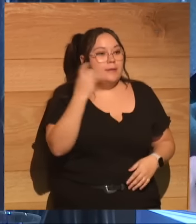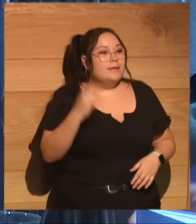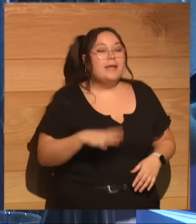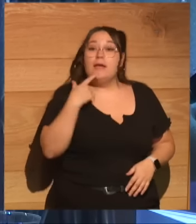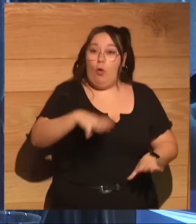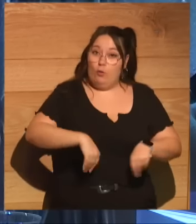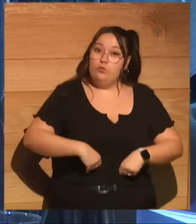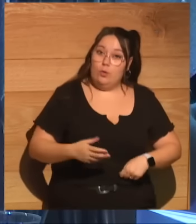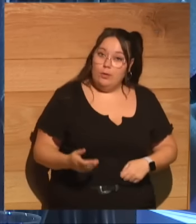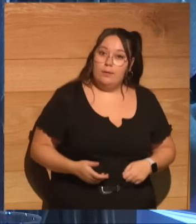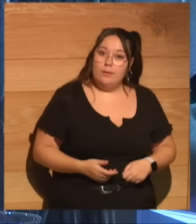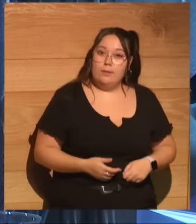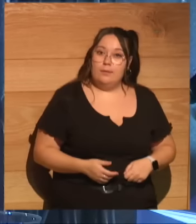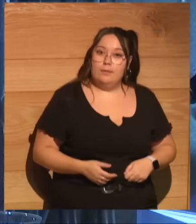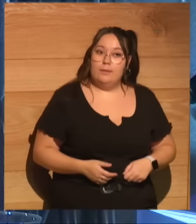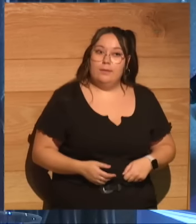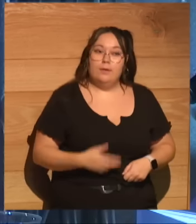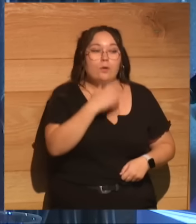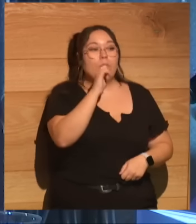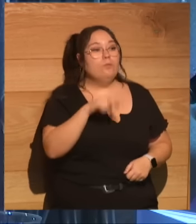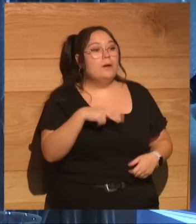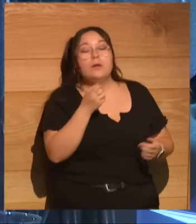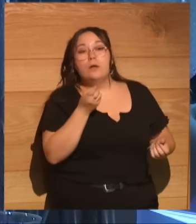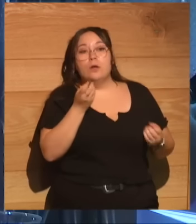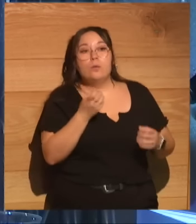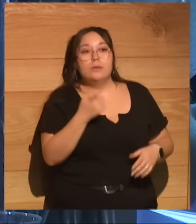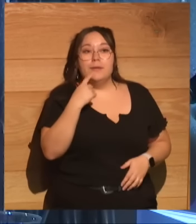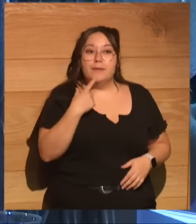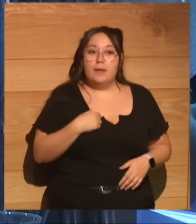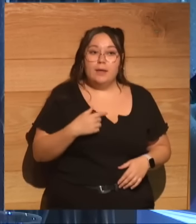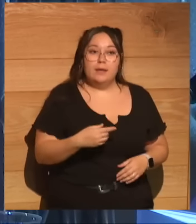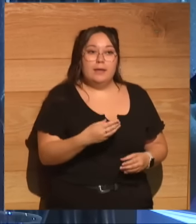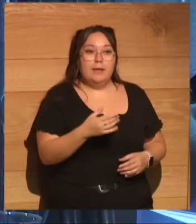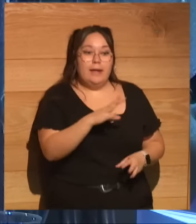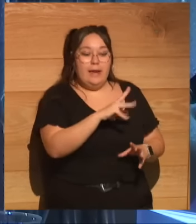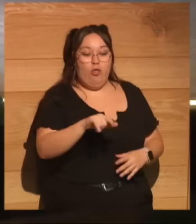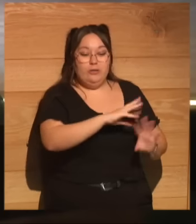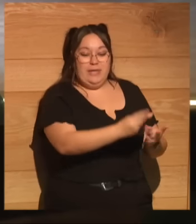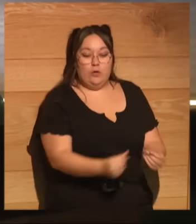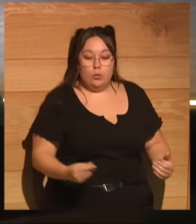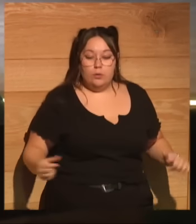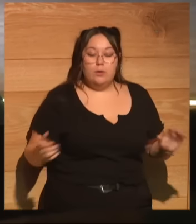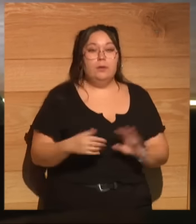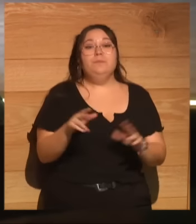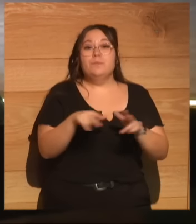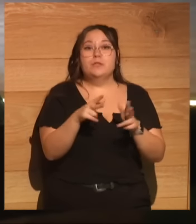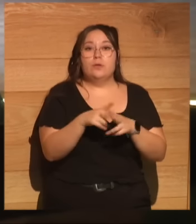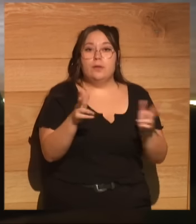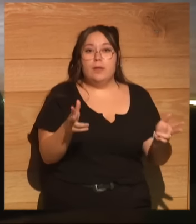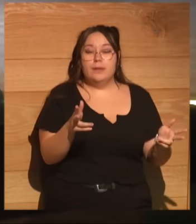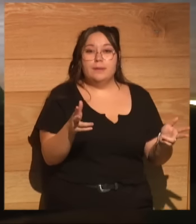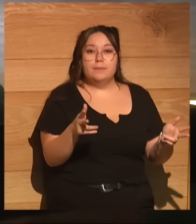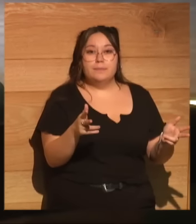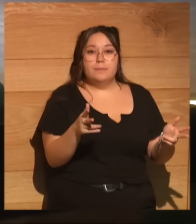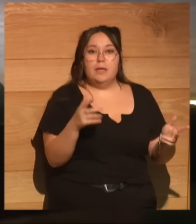lo adopto? Pero es lo que ha pensado. Juan, por lo que cuentas, el... Y decía, ¡se ha disuelto el ladrón! Yo creo que la sociedad efectivamente